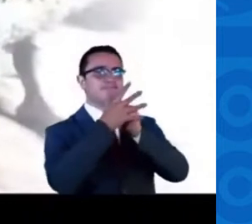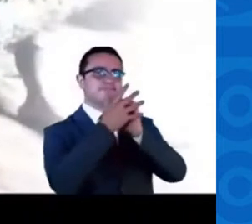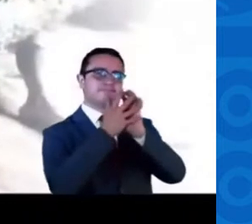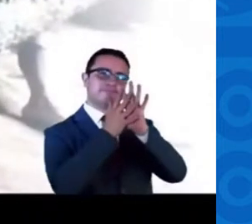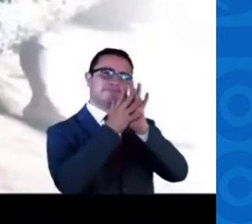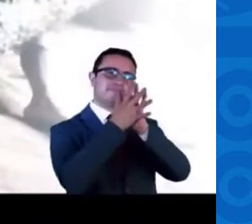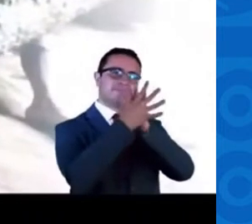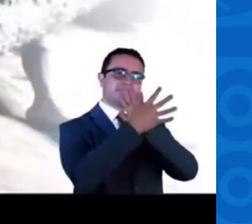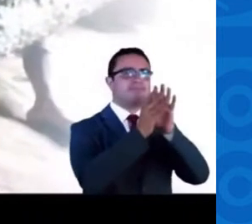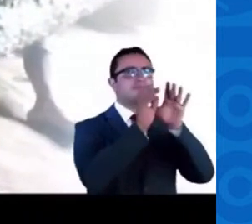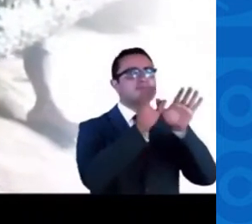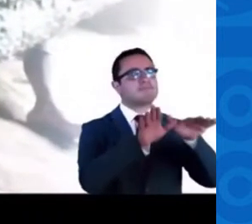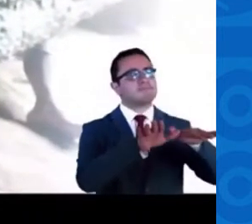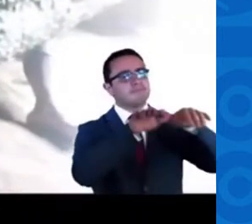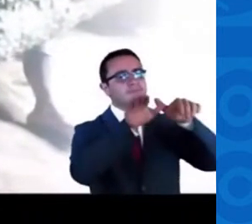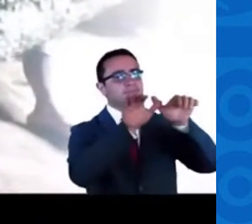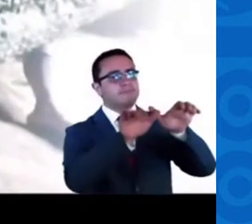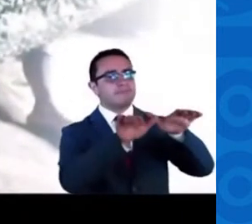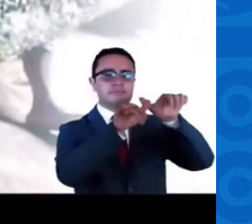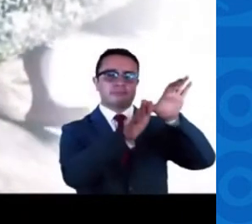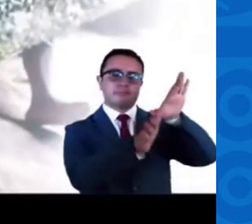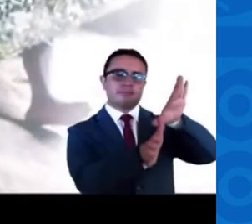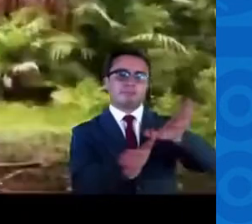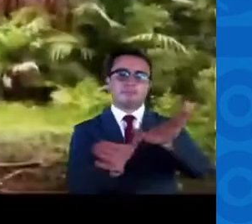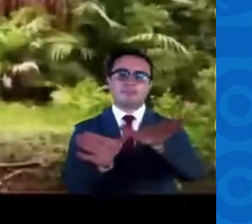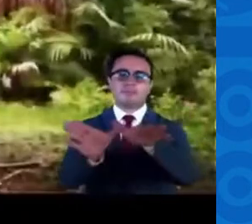Palomita, nube de ar.